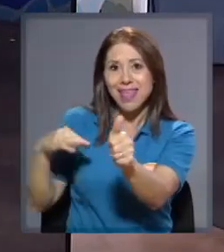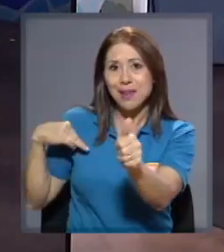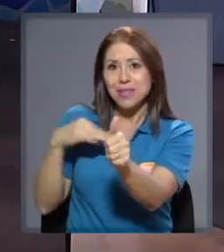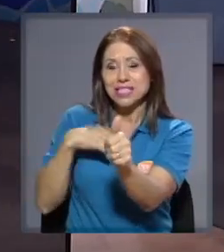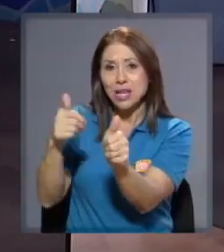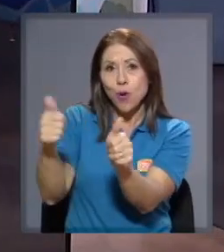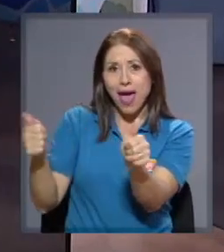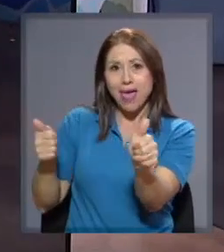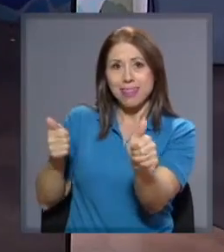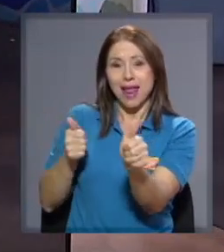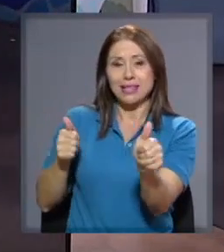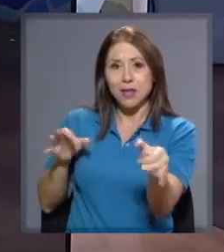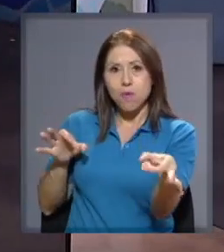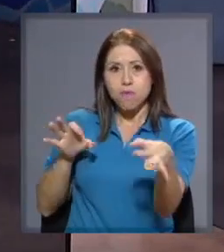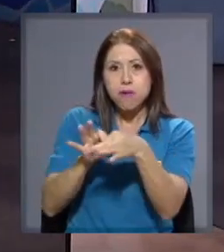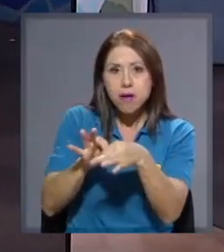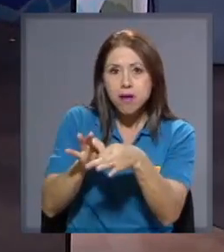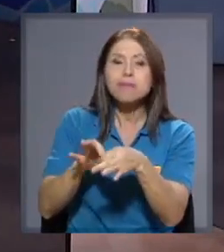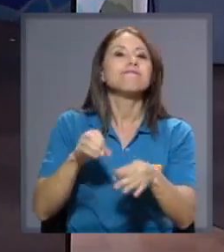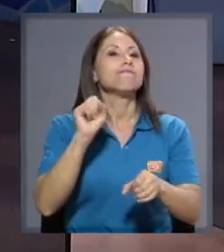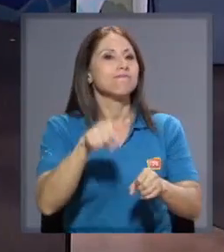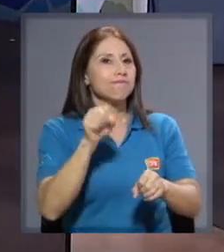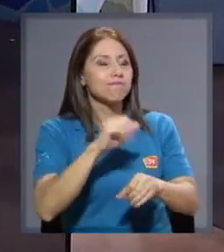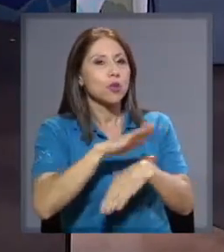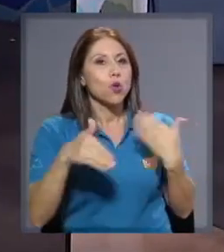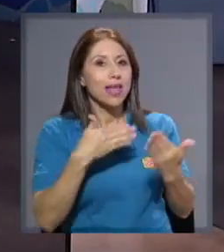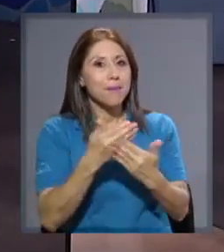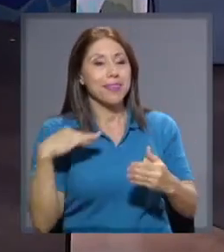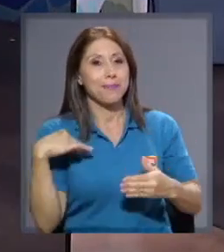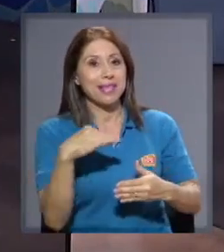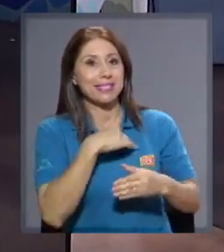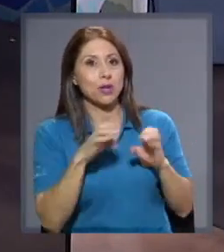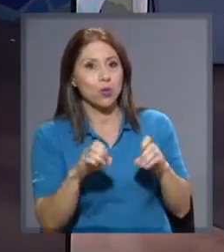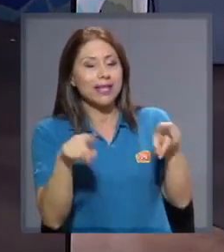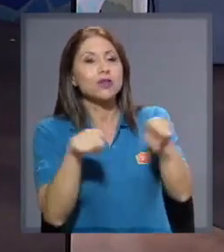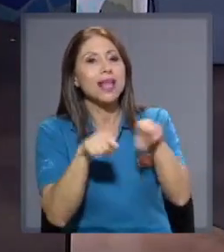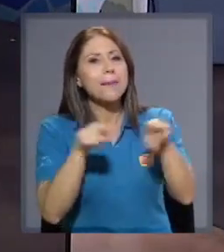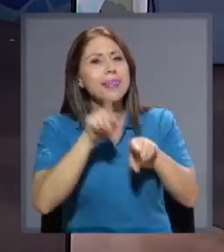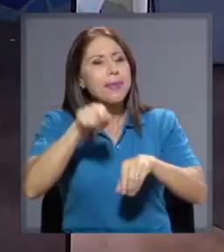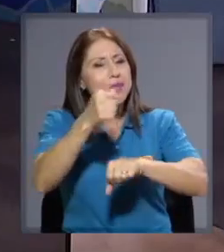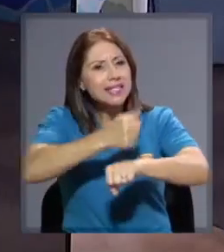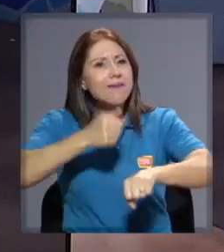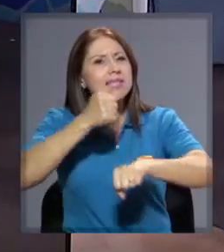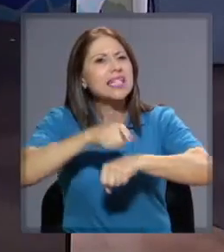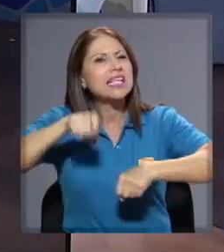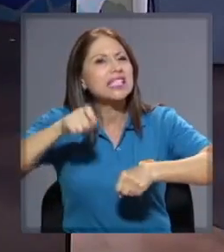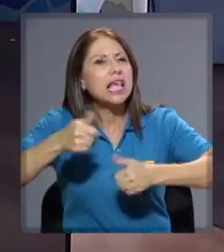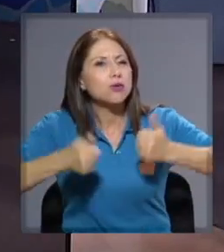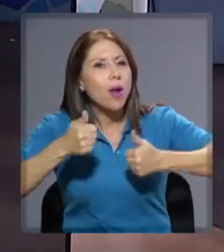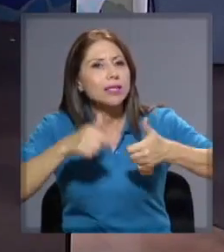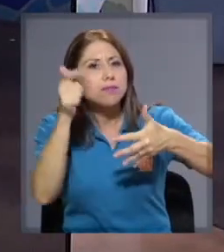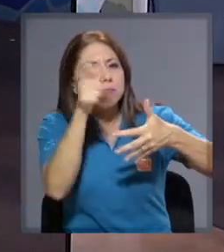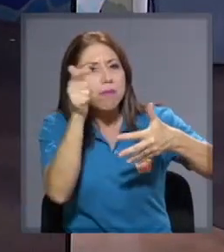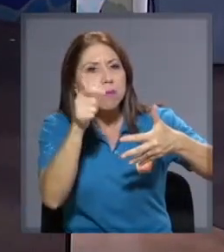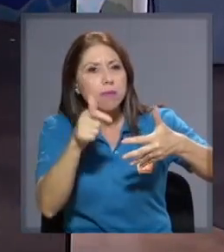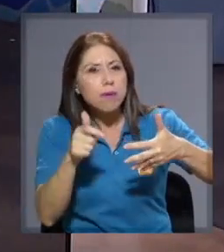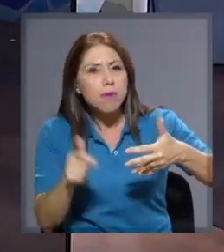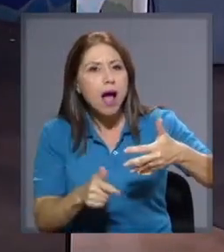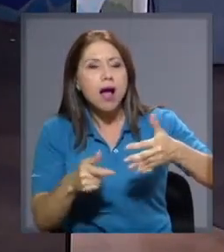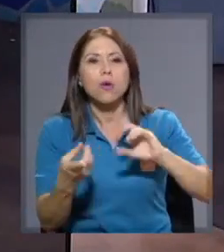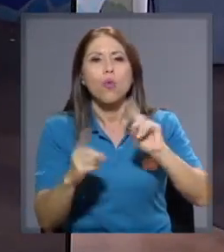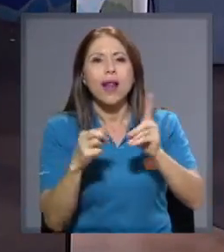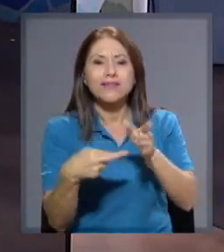enlazarse totalmente y además de eso al ministerio le toca definir exactamente cuáles son las necesidades los requerimientos que debe